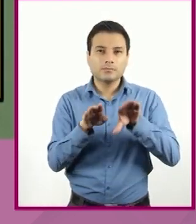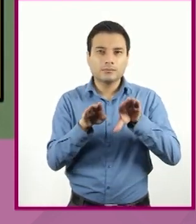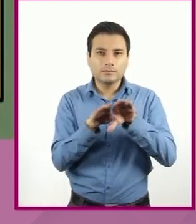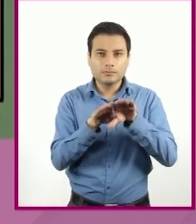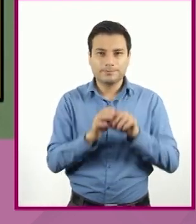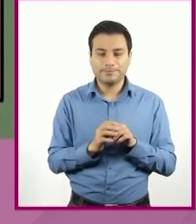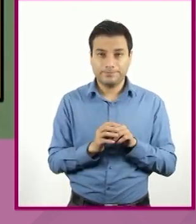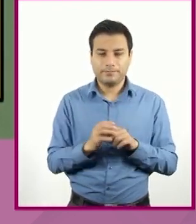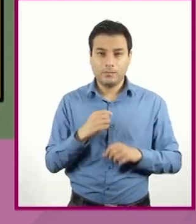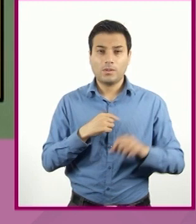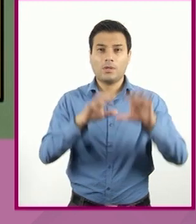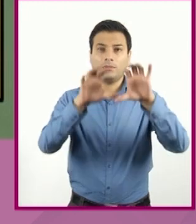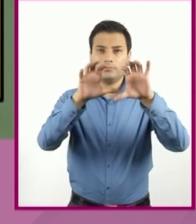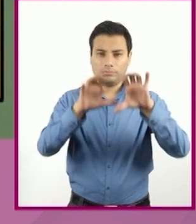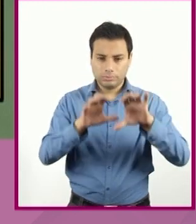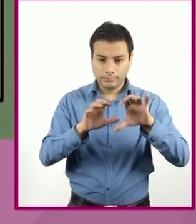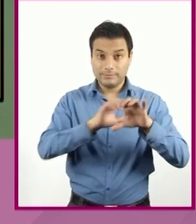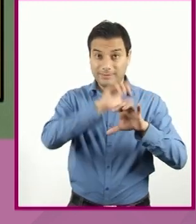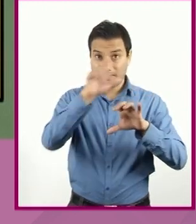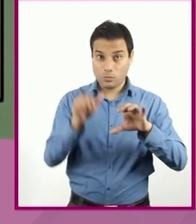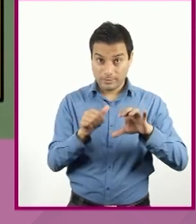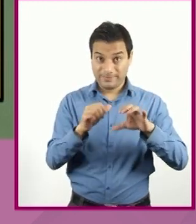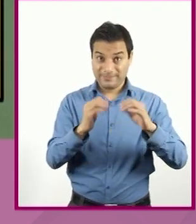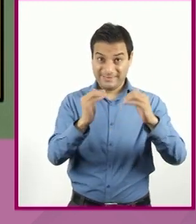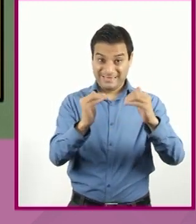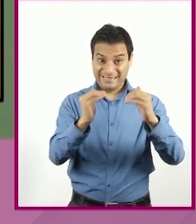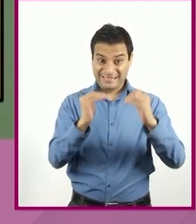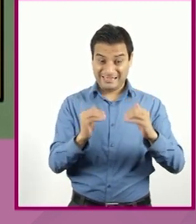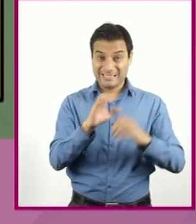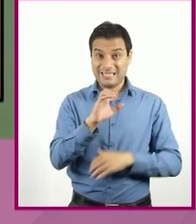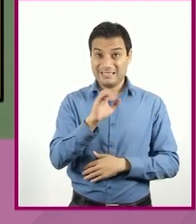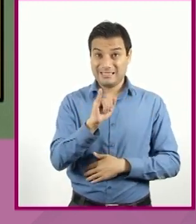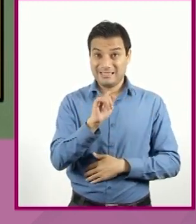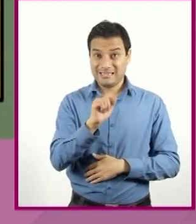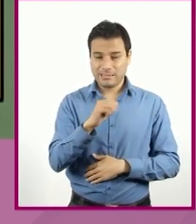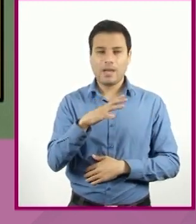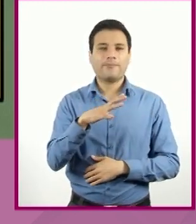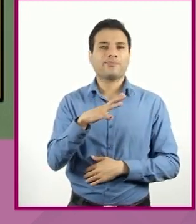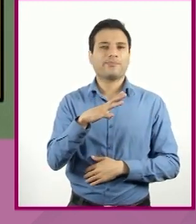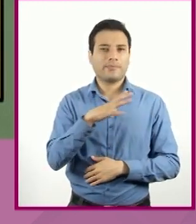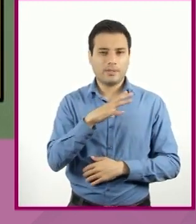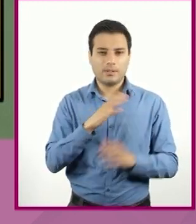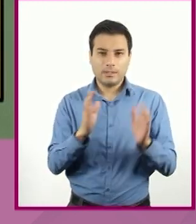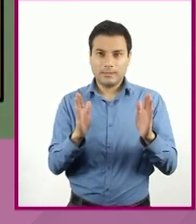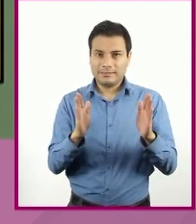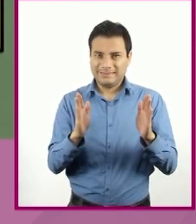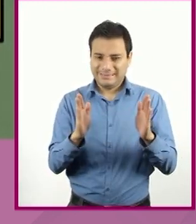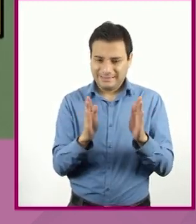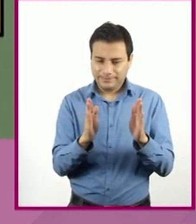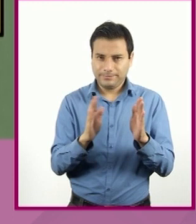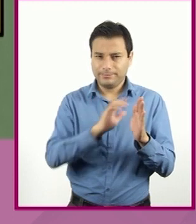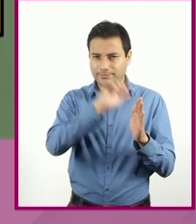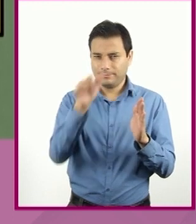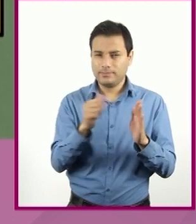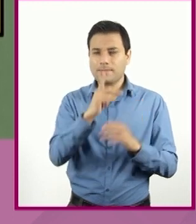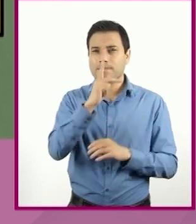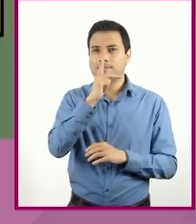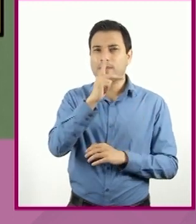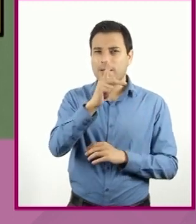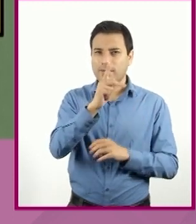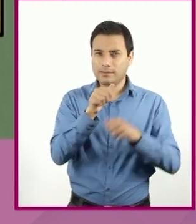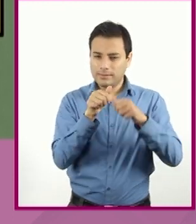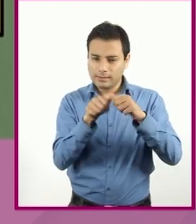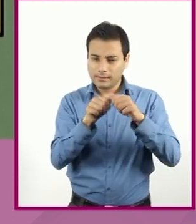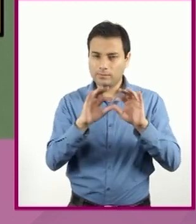del texto en el que se citan. Se escriben con una sangría mayor y una tipografía menor. Las integradas,